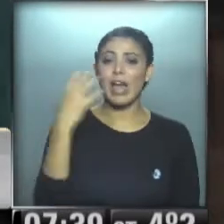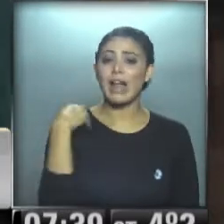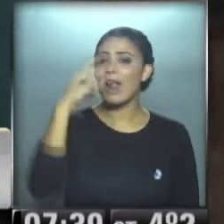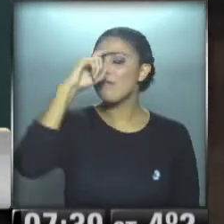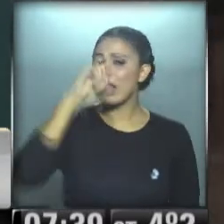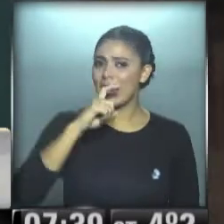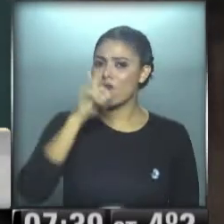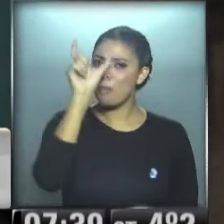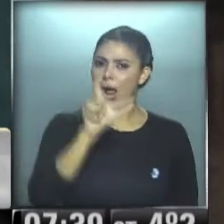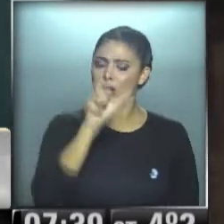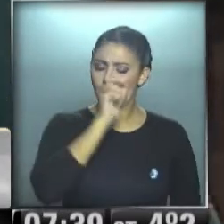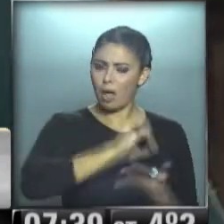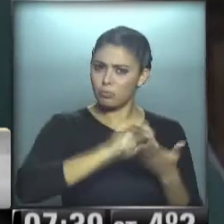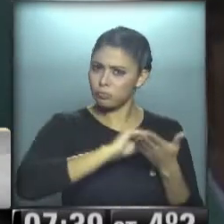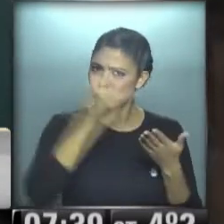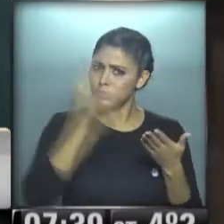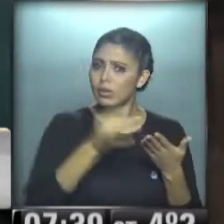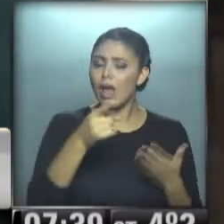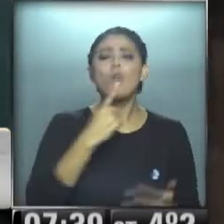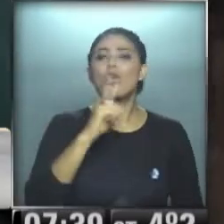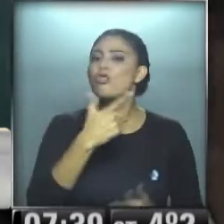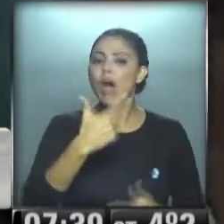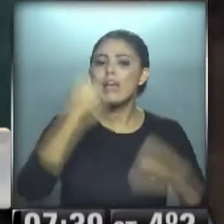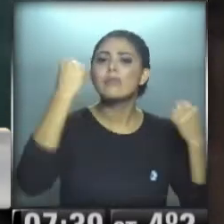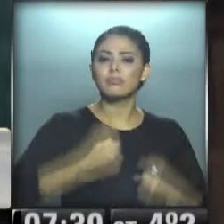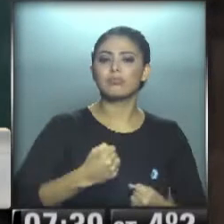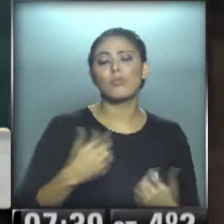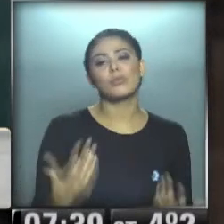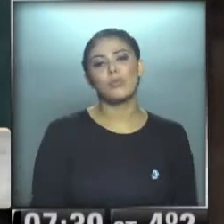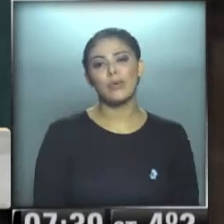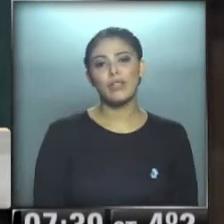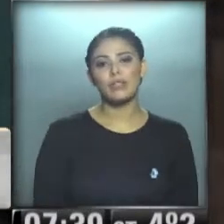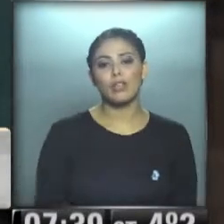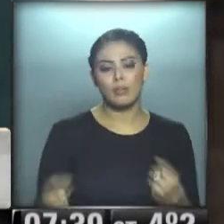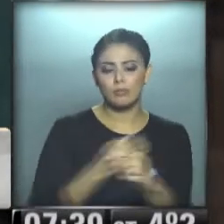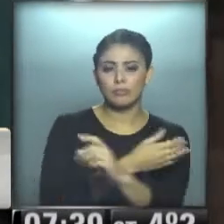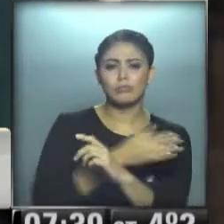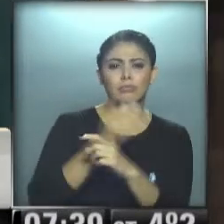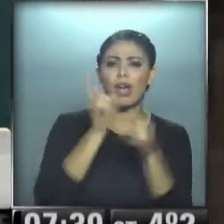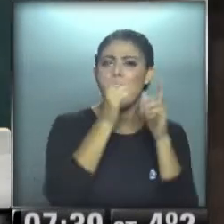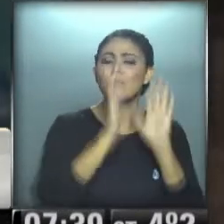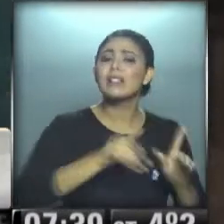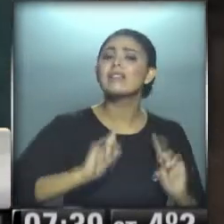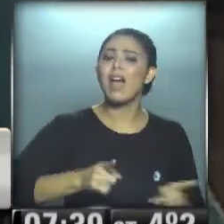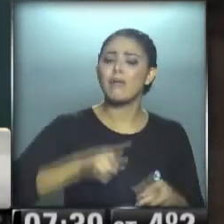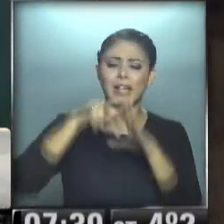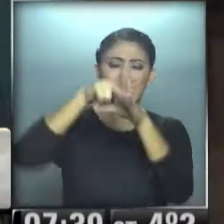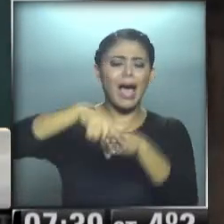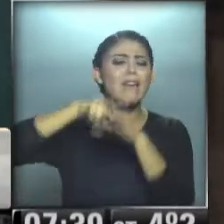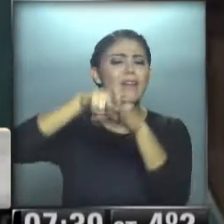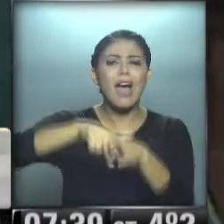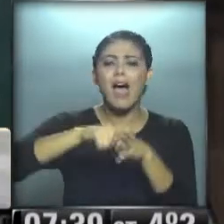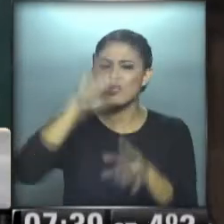en nombre de letras que no dudó en por supuesto enarbolar las armas y también subir a caballo y